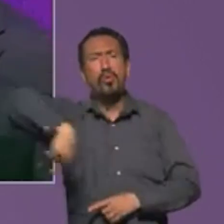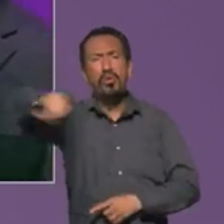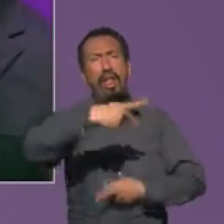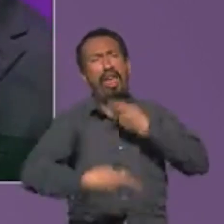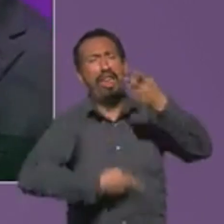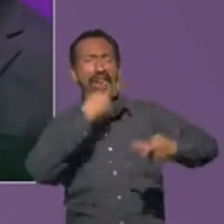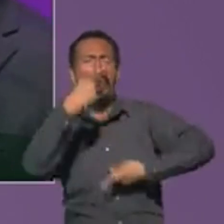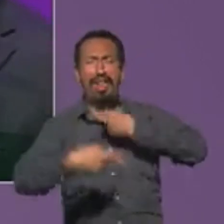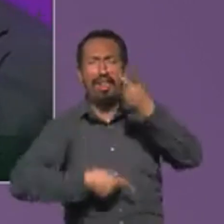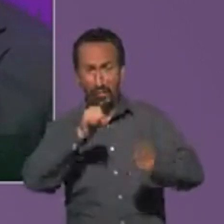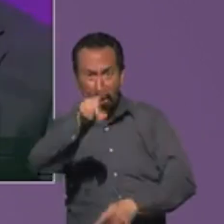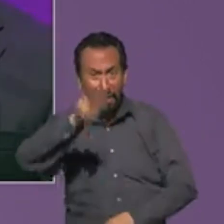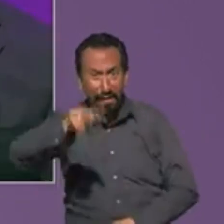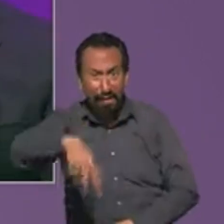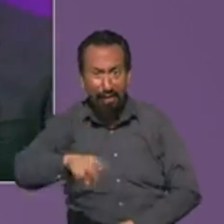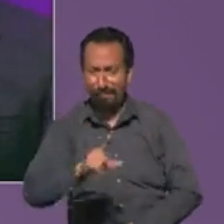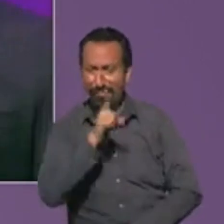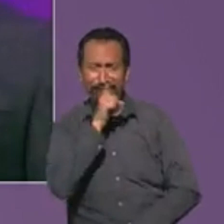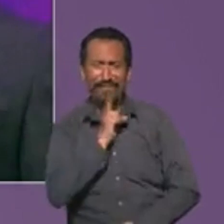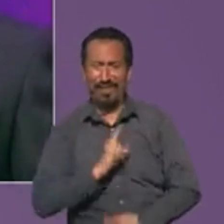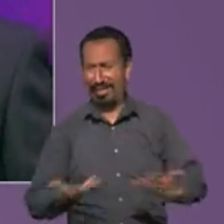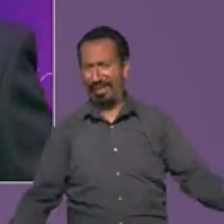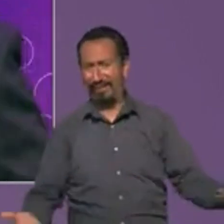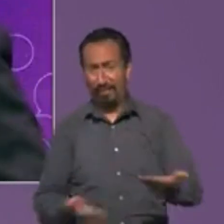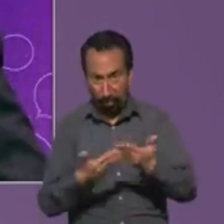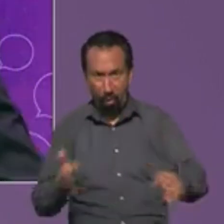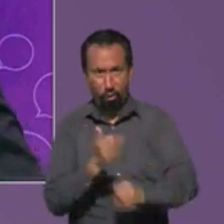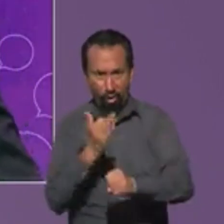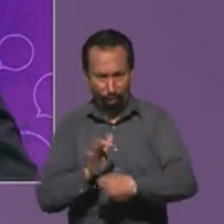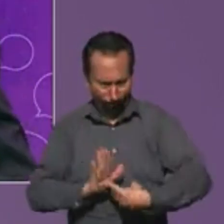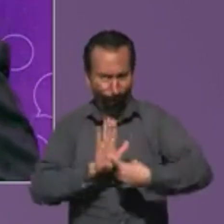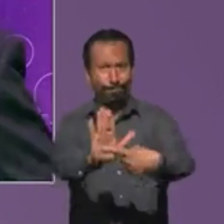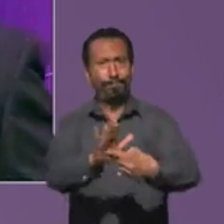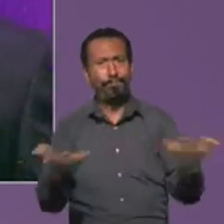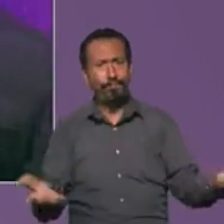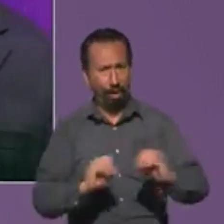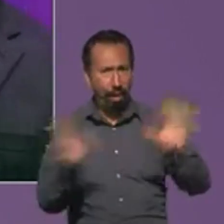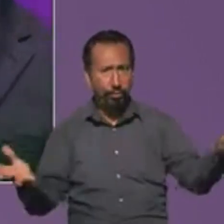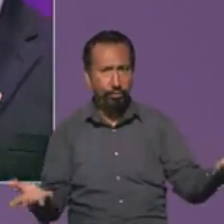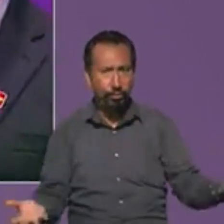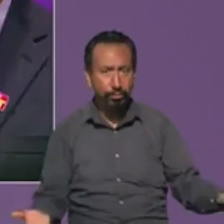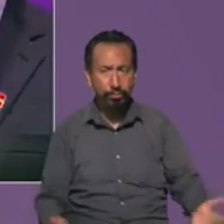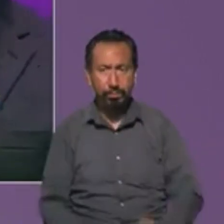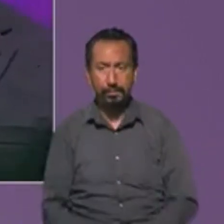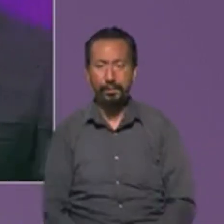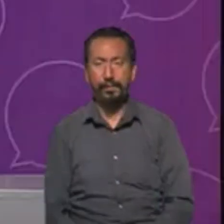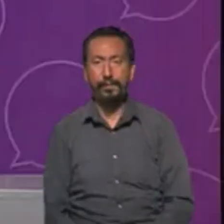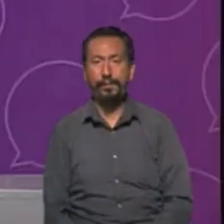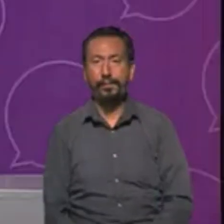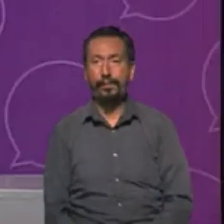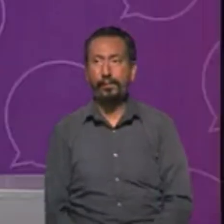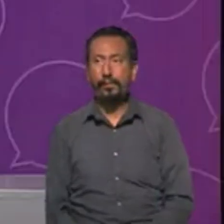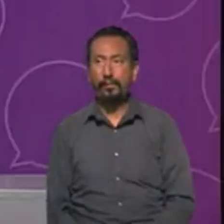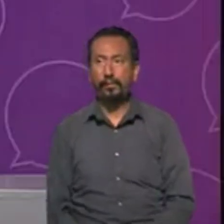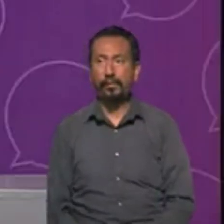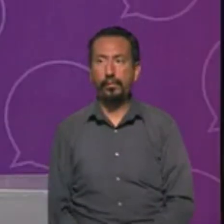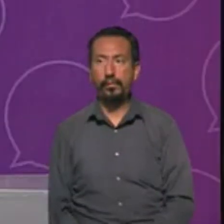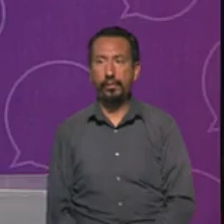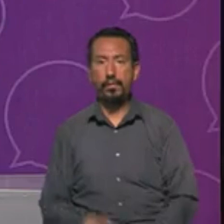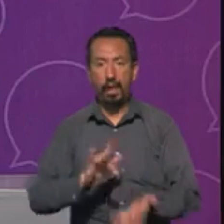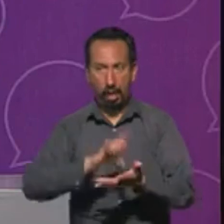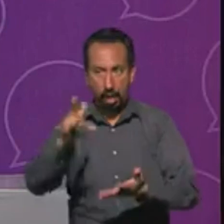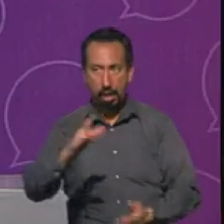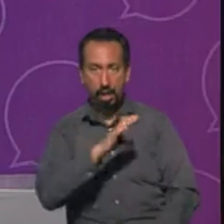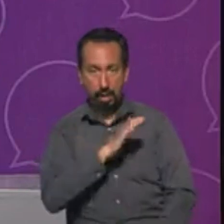palabras Javier Vámonos con hechos como los que vamos a presentar en los siguientes segmentos Gracias candidato vamos